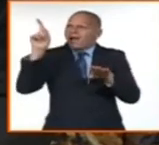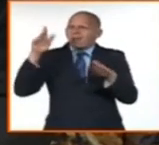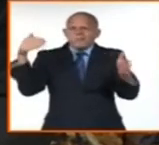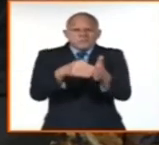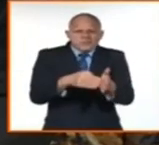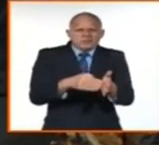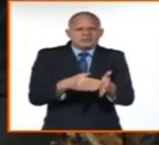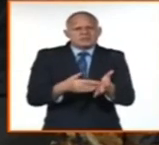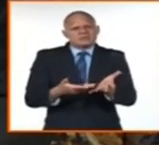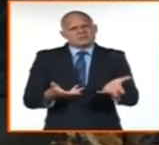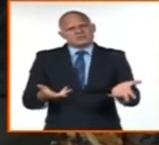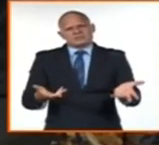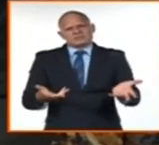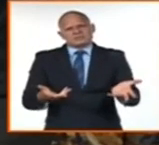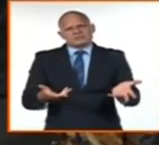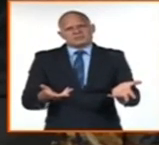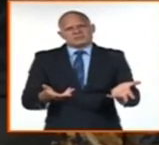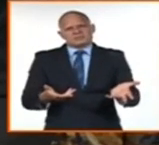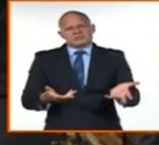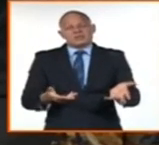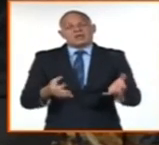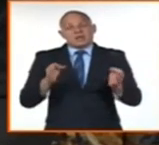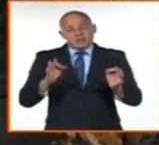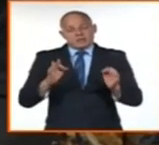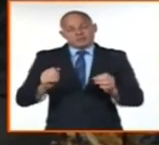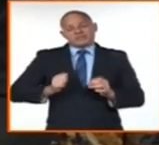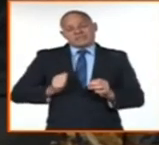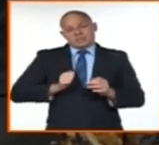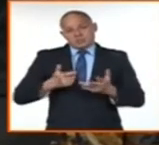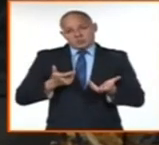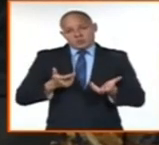de justicia social. Y para eso entonces tenemos que hacer